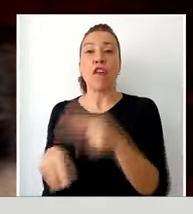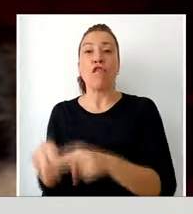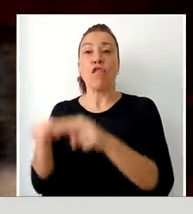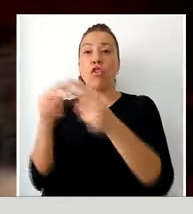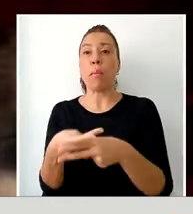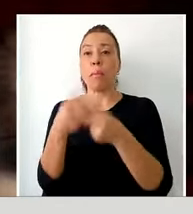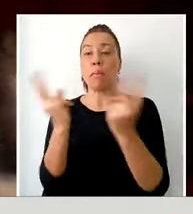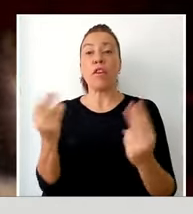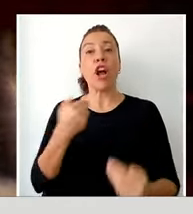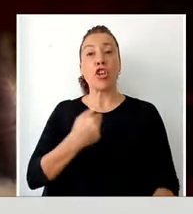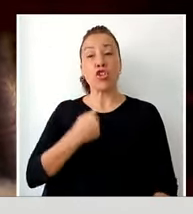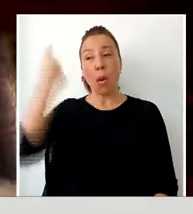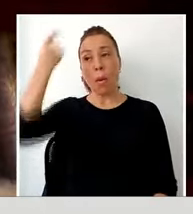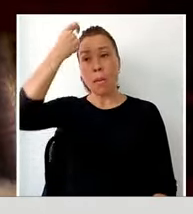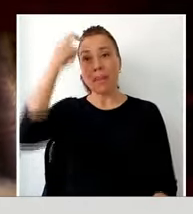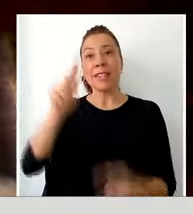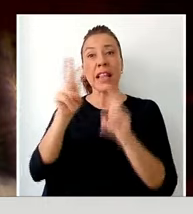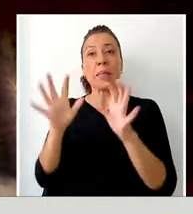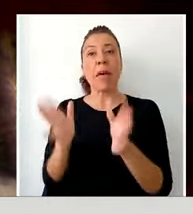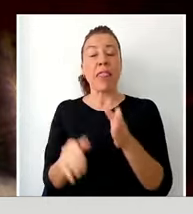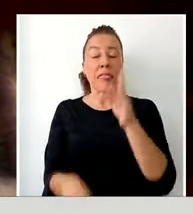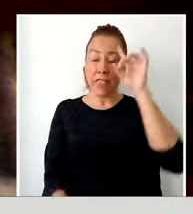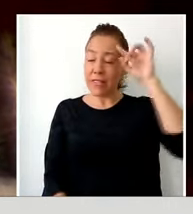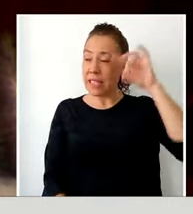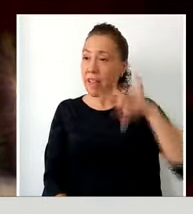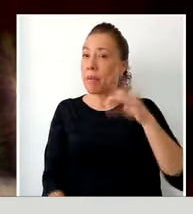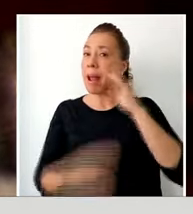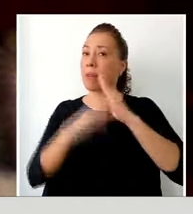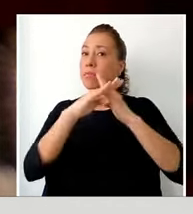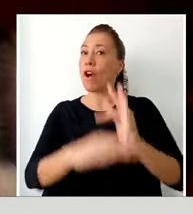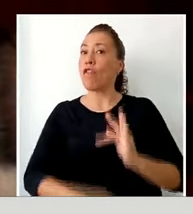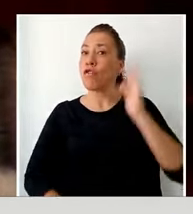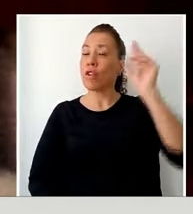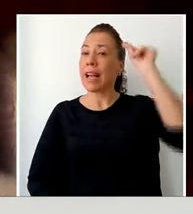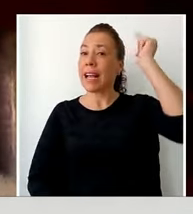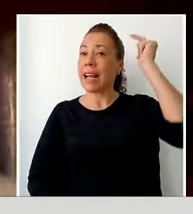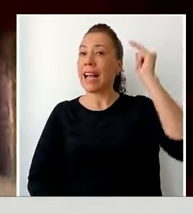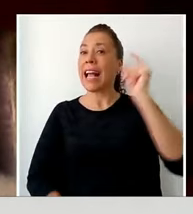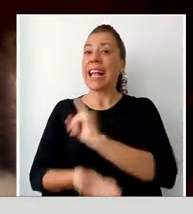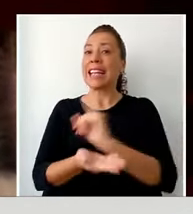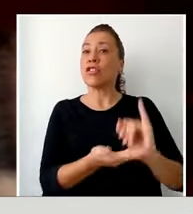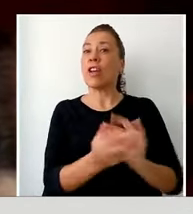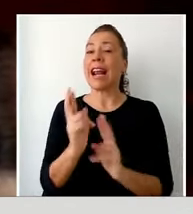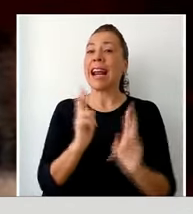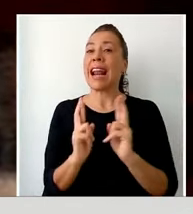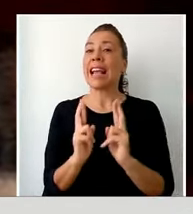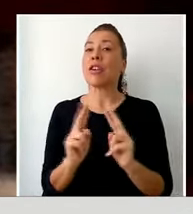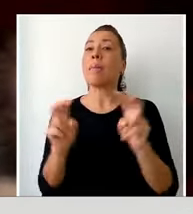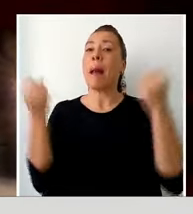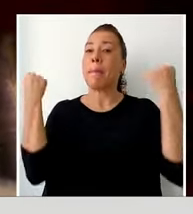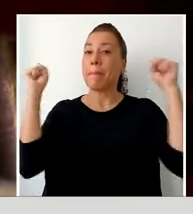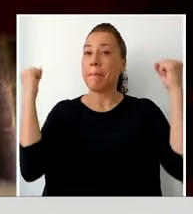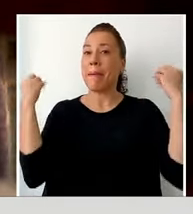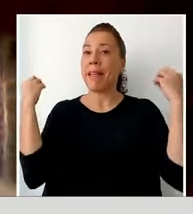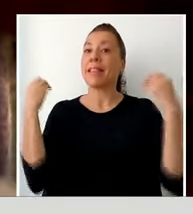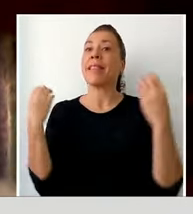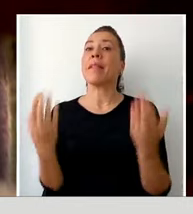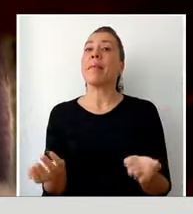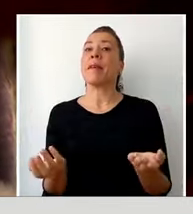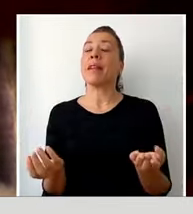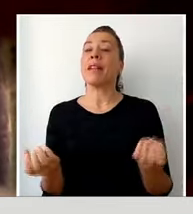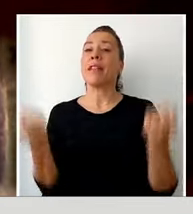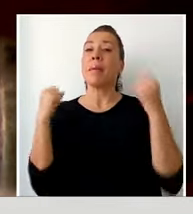este punto de tenerse muy en cuenta y evitarse en futuras creaciones de organismos relacionados a la práctica del deporte en favor de su transparencia y probidad